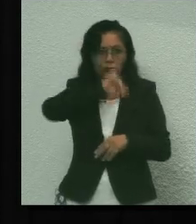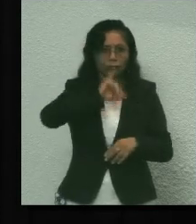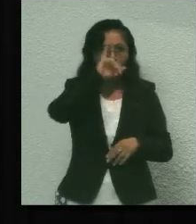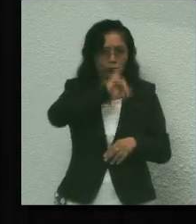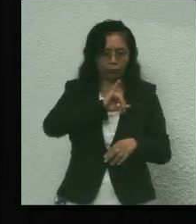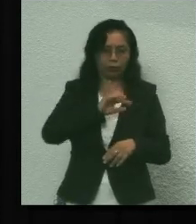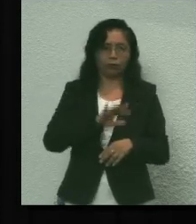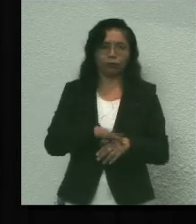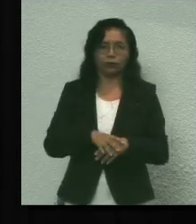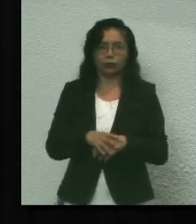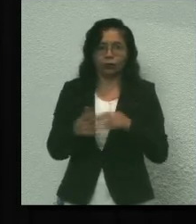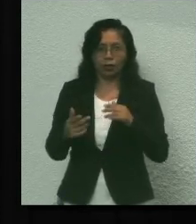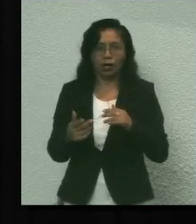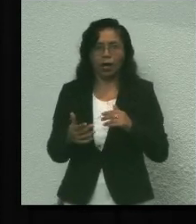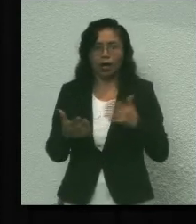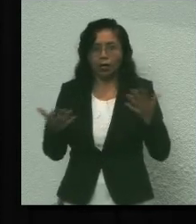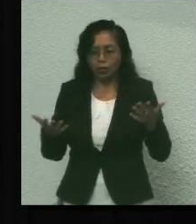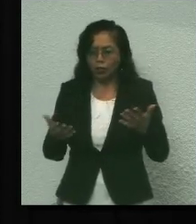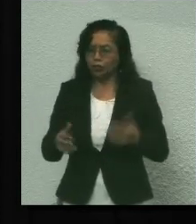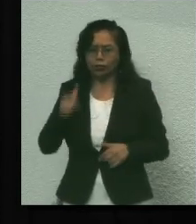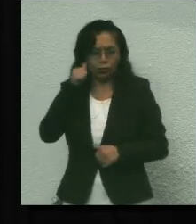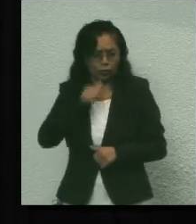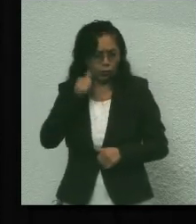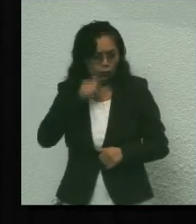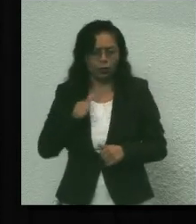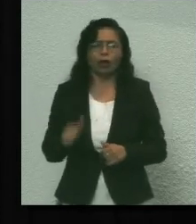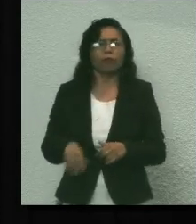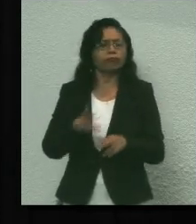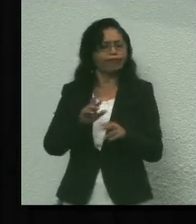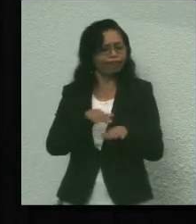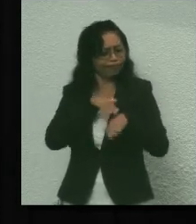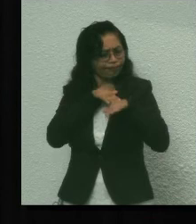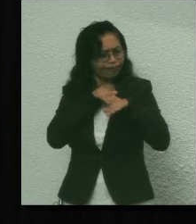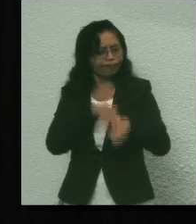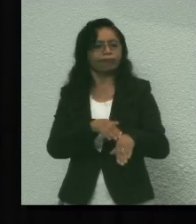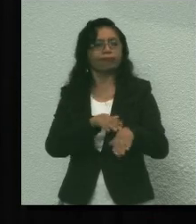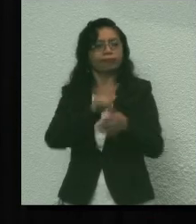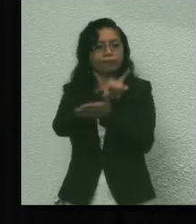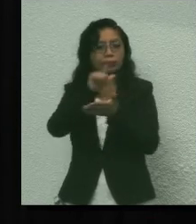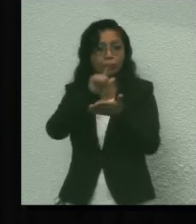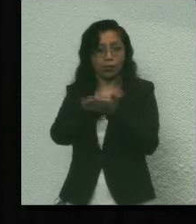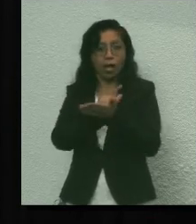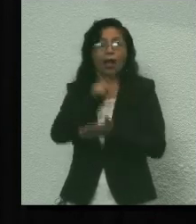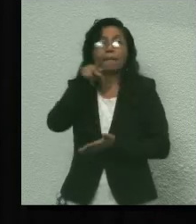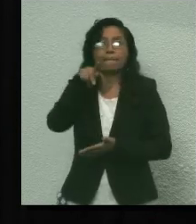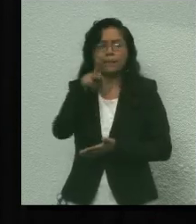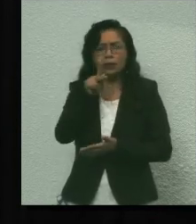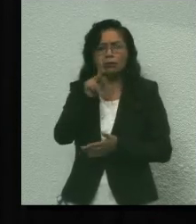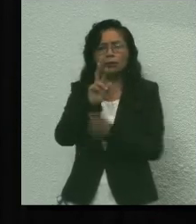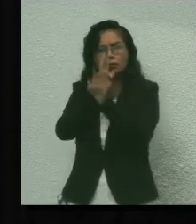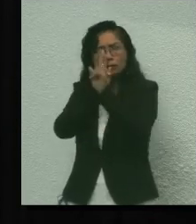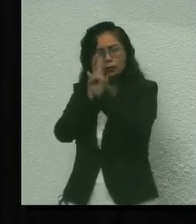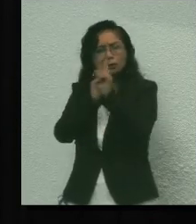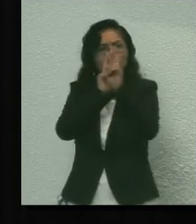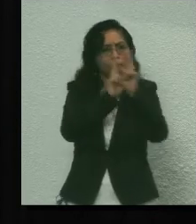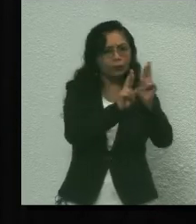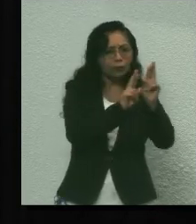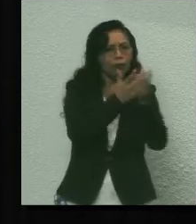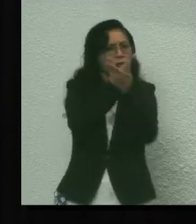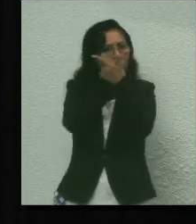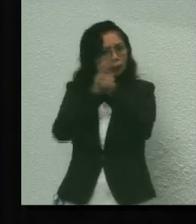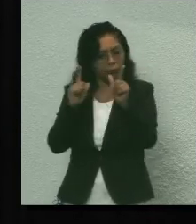el poder legislativo acatamos estos principios pero también exigimos el respeto a la soberanía